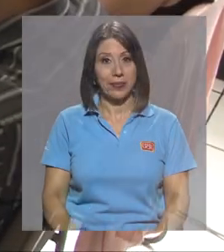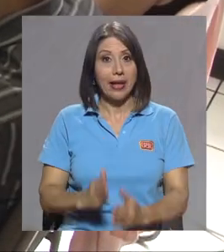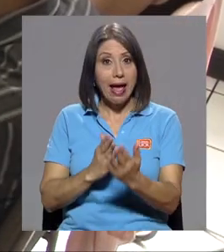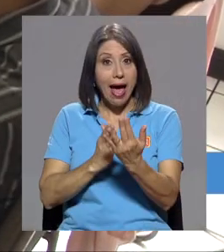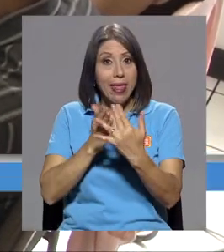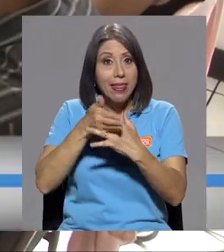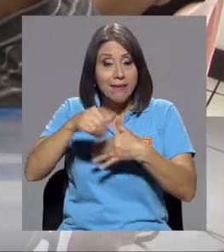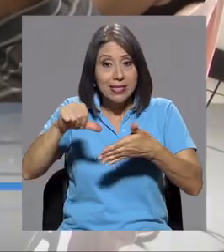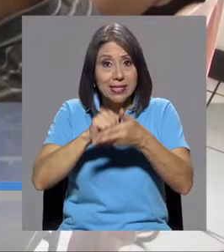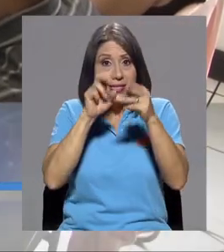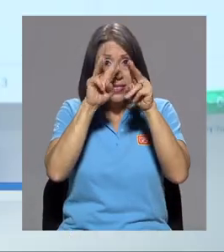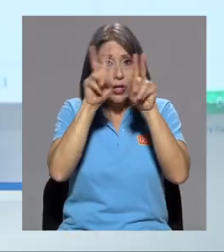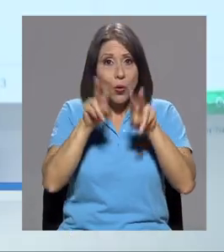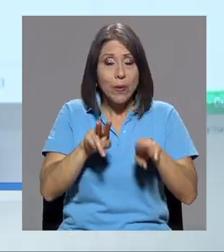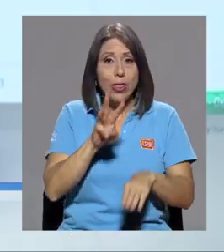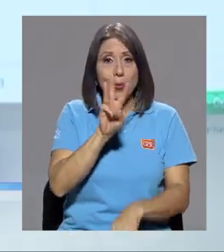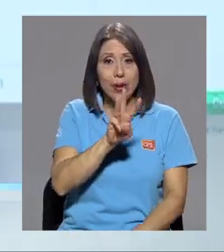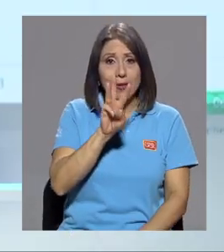a través del sitio web